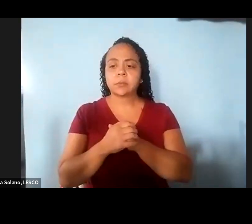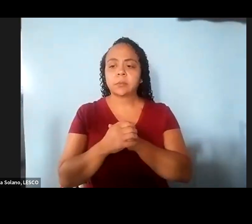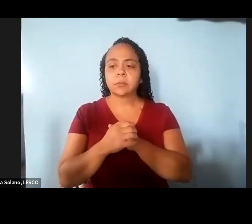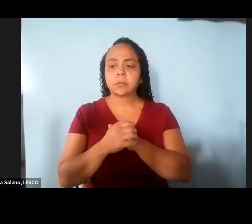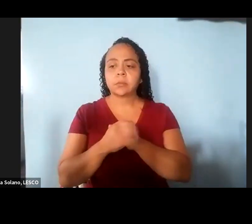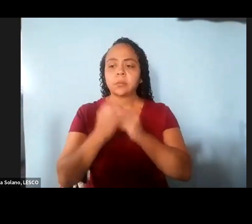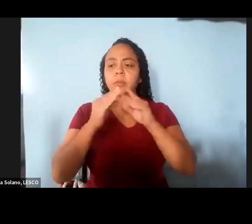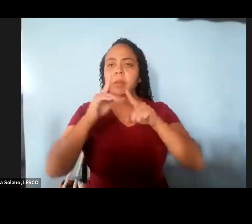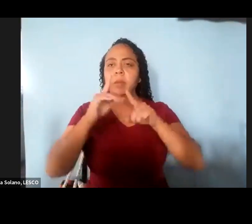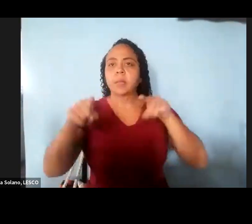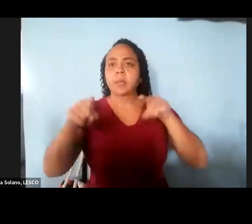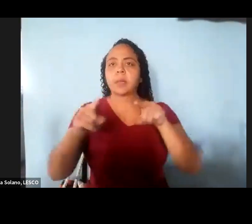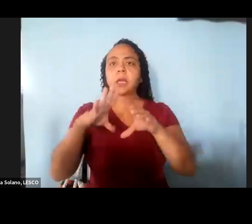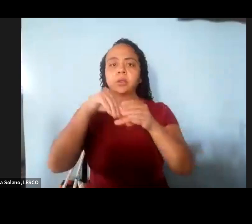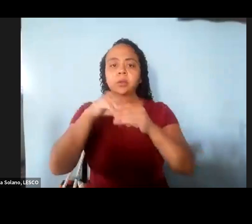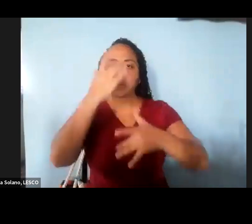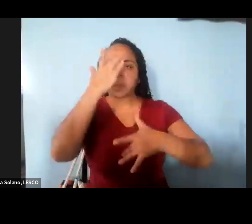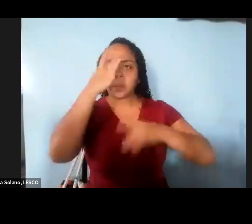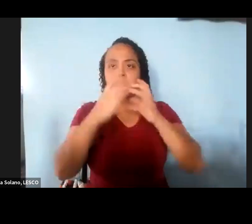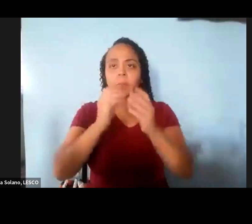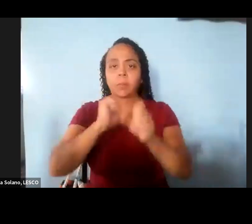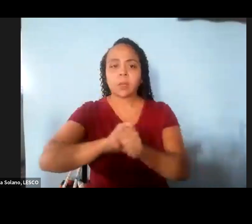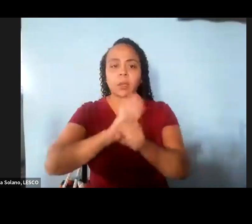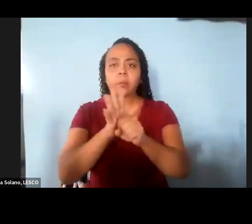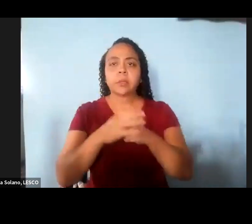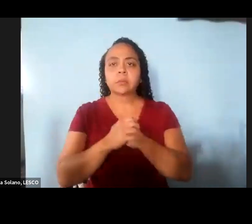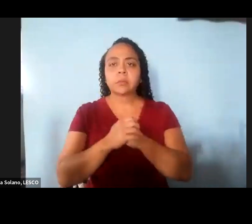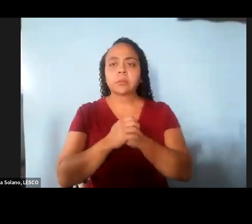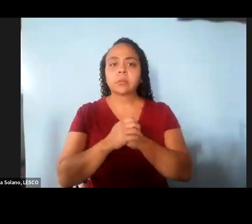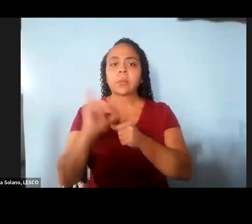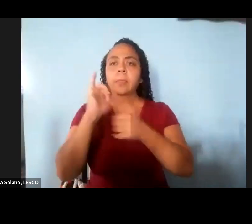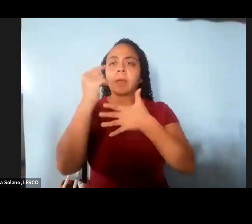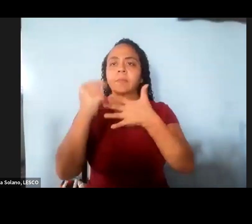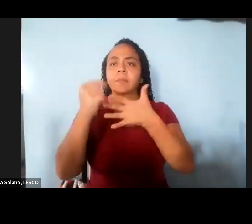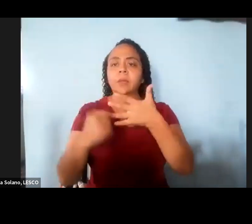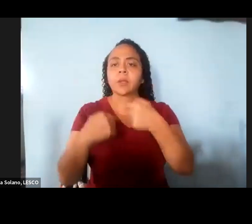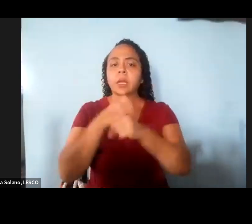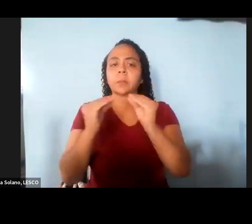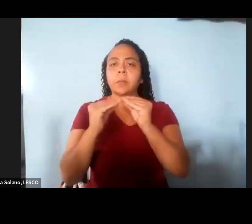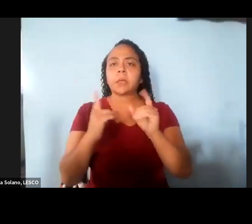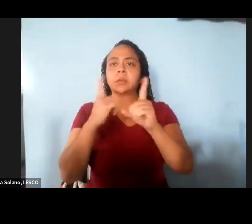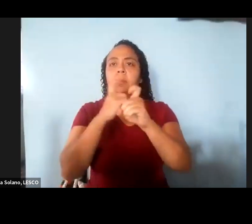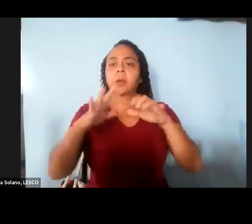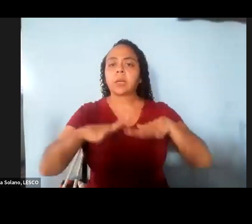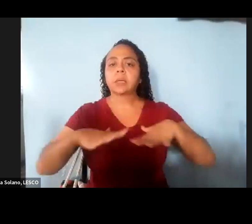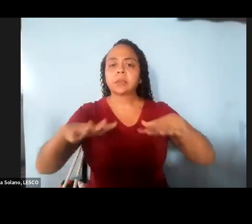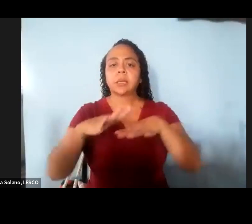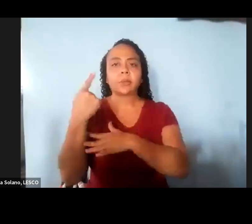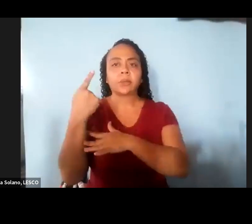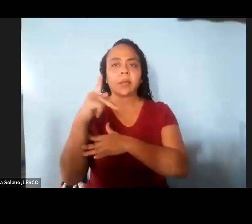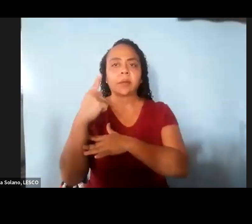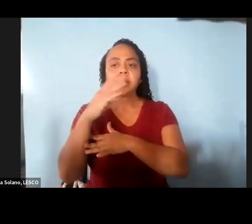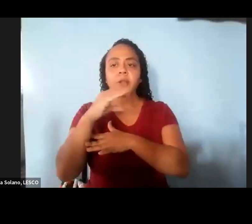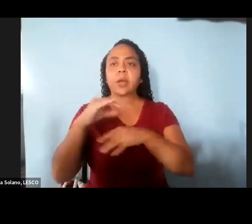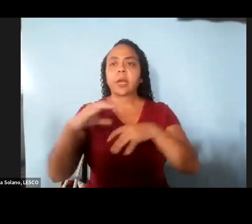que incluyó la pandemia del cob y 19 como un factor que hizo aún más complejo el escenario de riesgo y sobre todo las acciones de